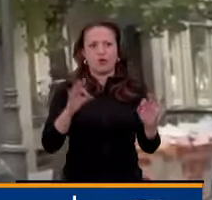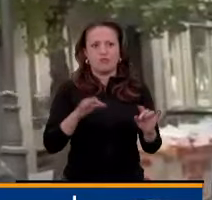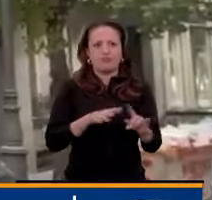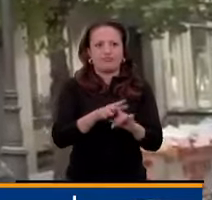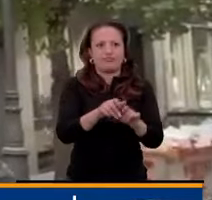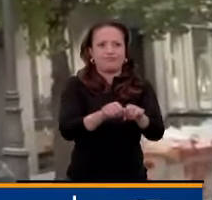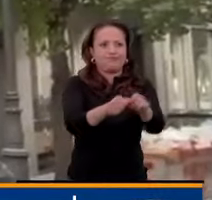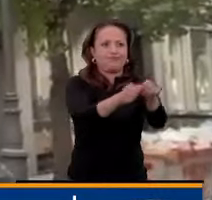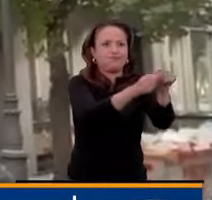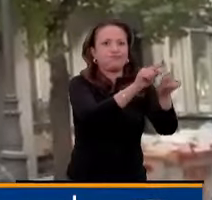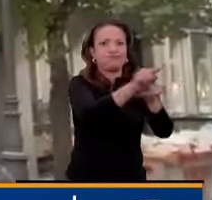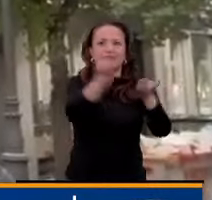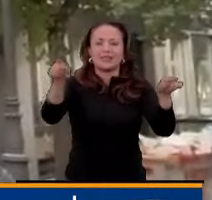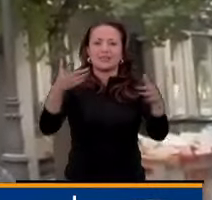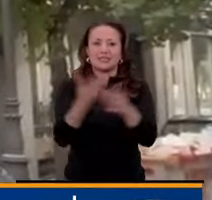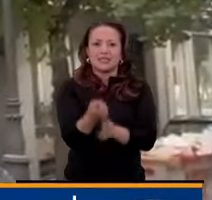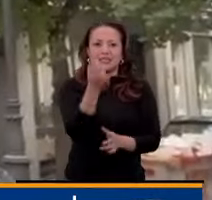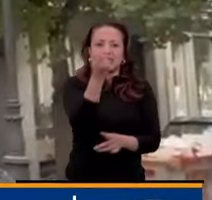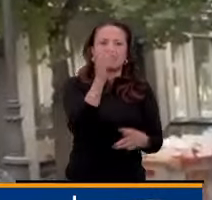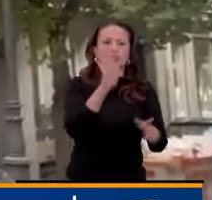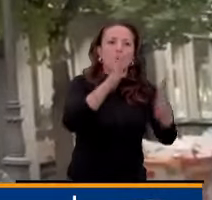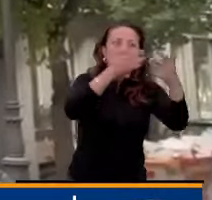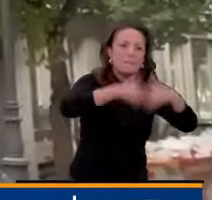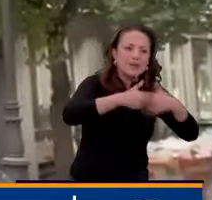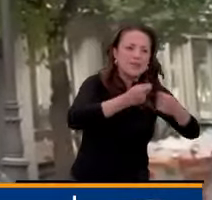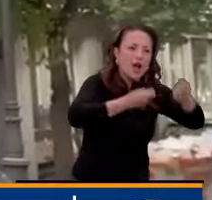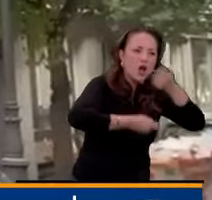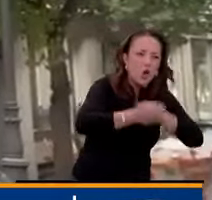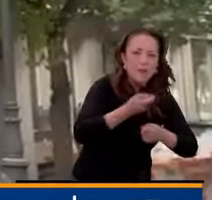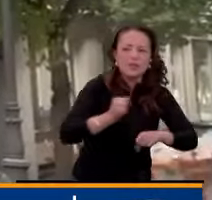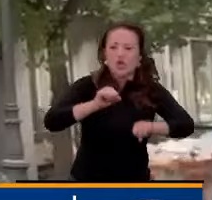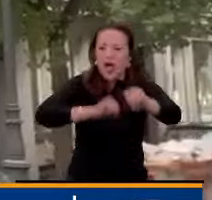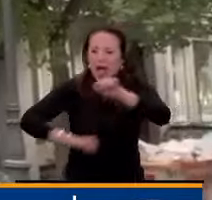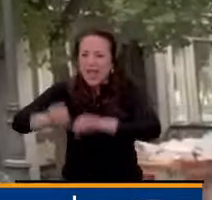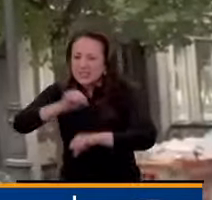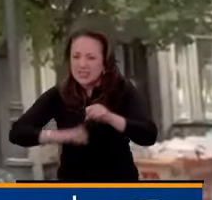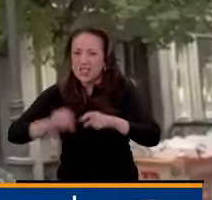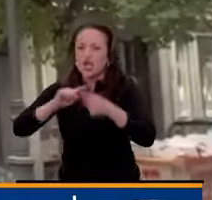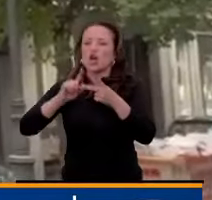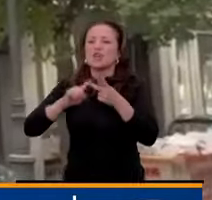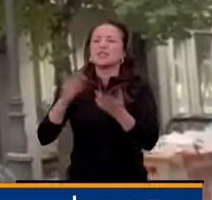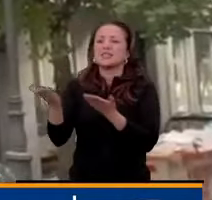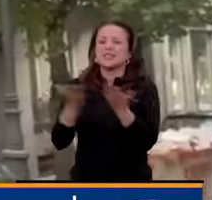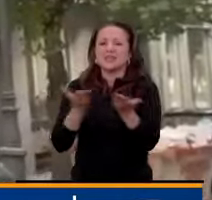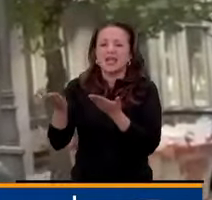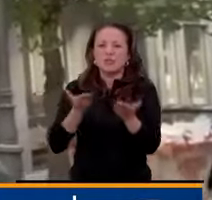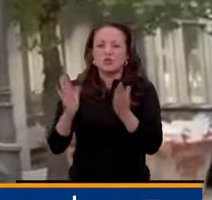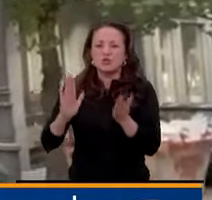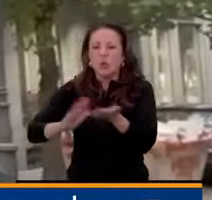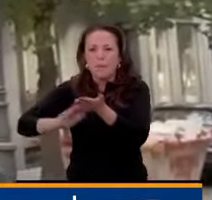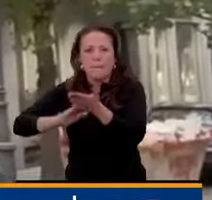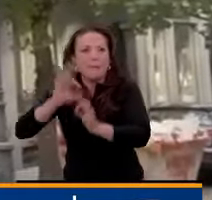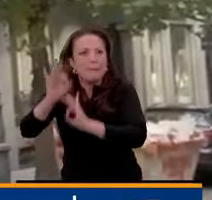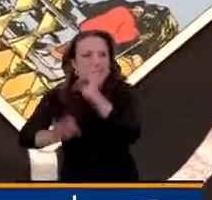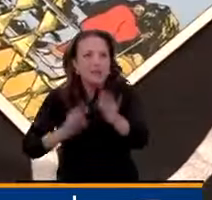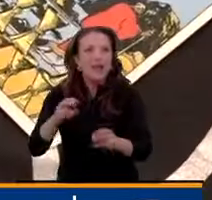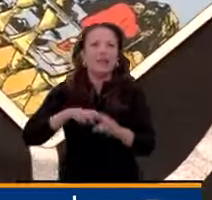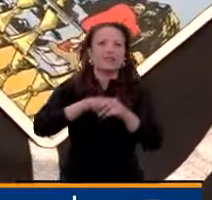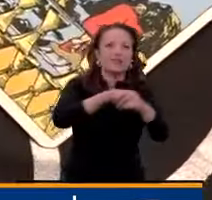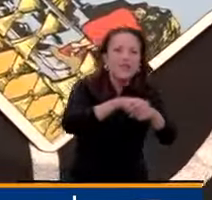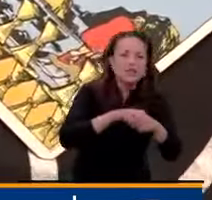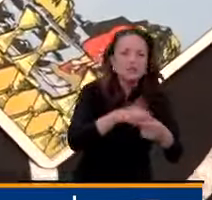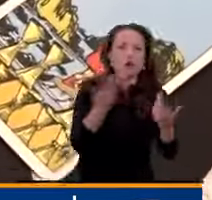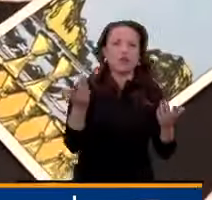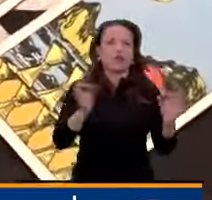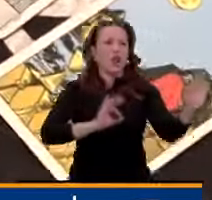para muchas empresas del sector de comercio, para el sector del aseo, para los servicios de mantenimiento, transporte, logística, entre otros.